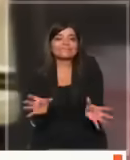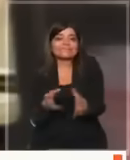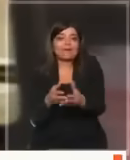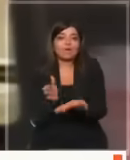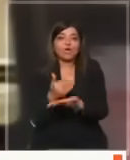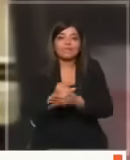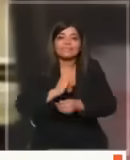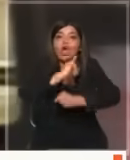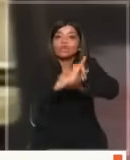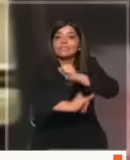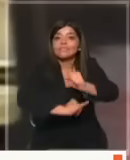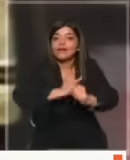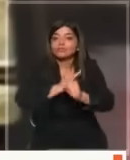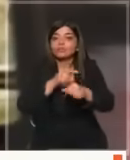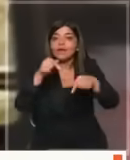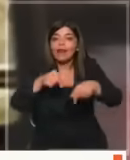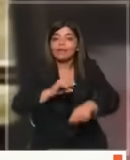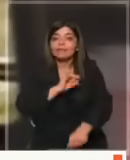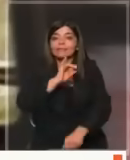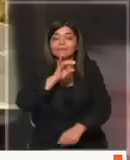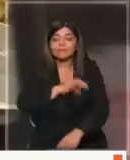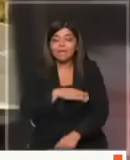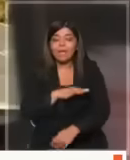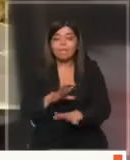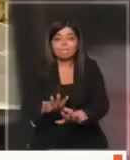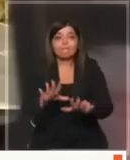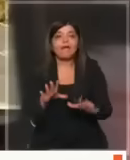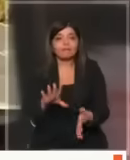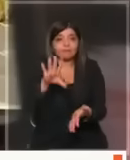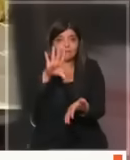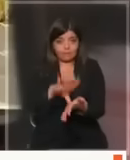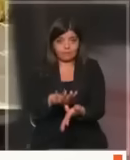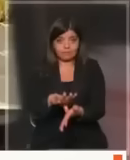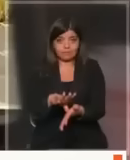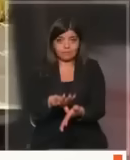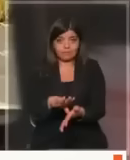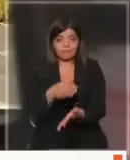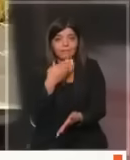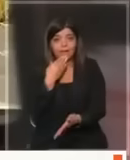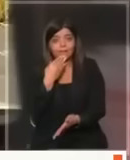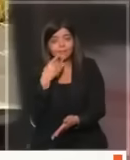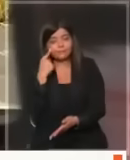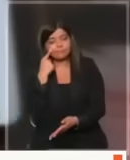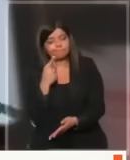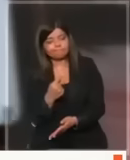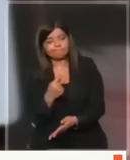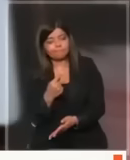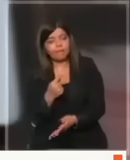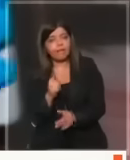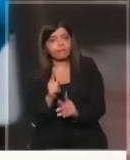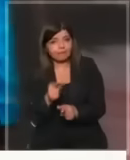Chile que golpeó una familia e impactó al país, pero también que dejó una estela de